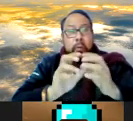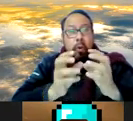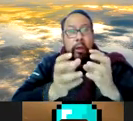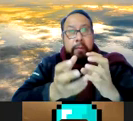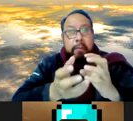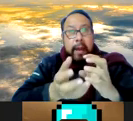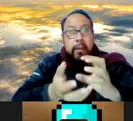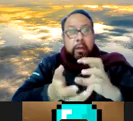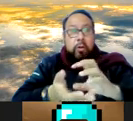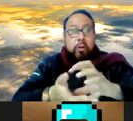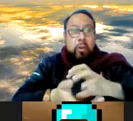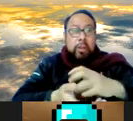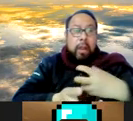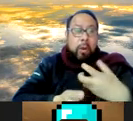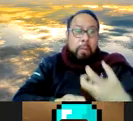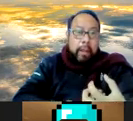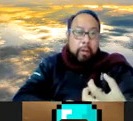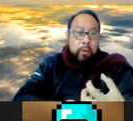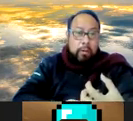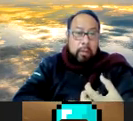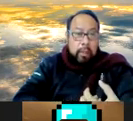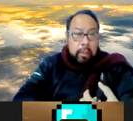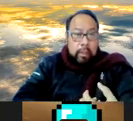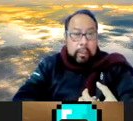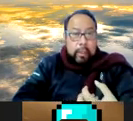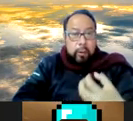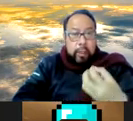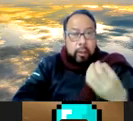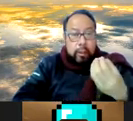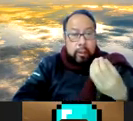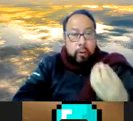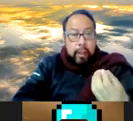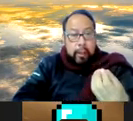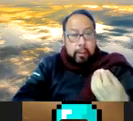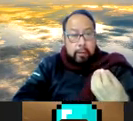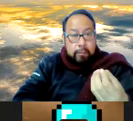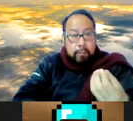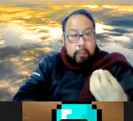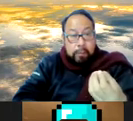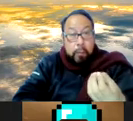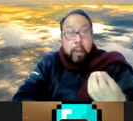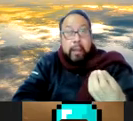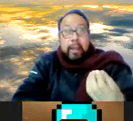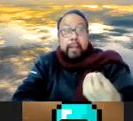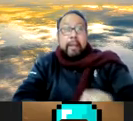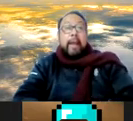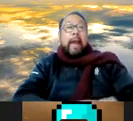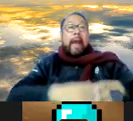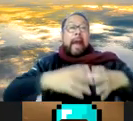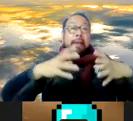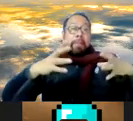géneros como muy básicos, no tan complejos, y de los géneros escolares